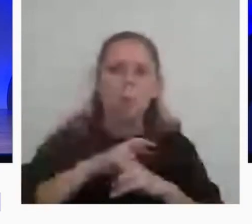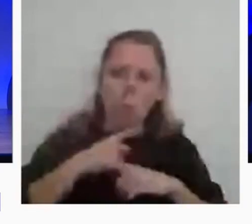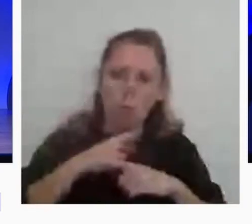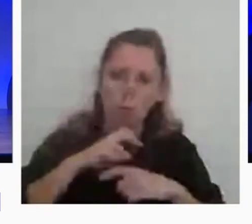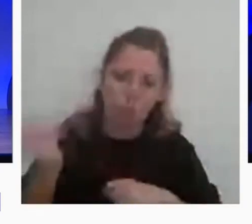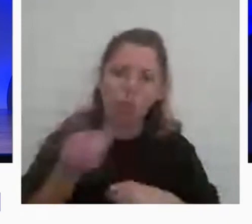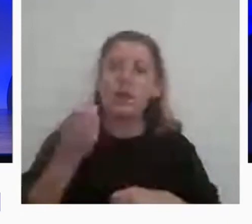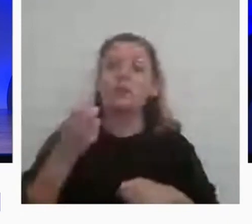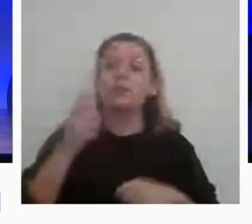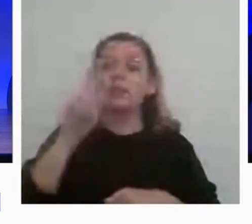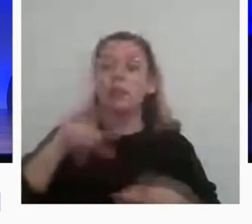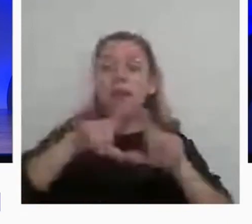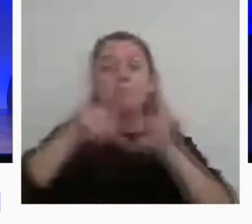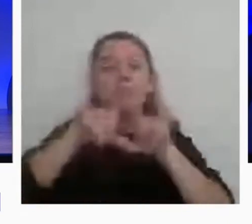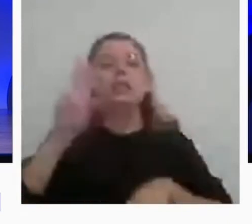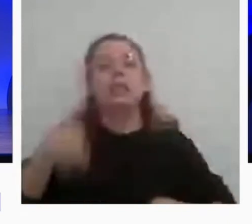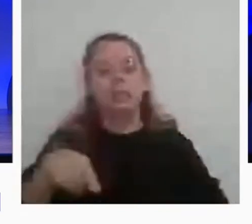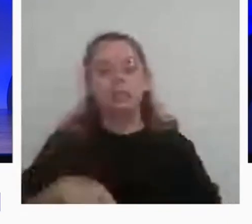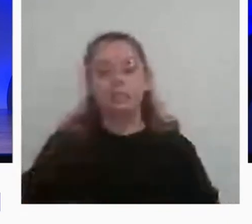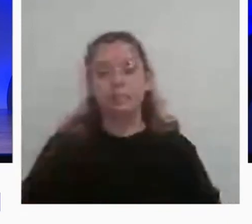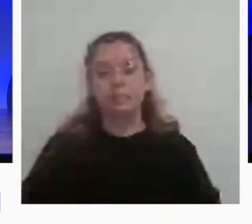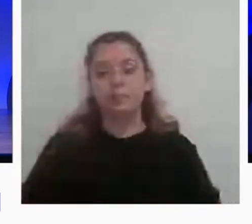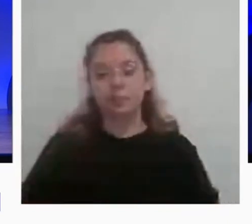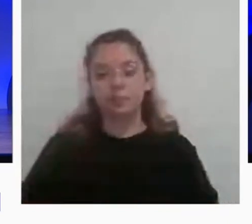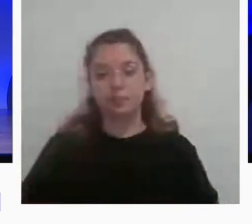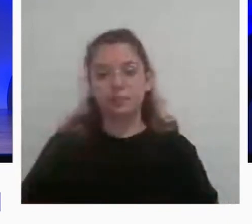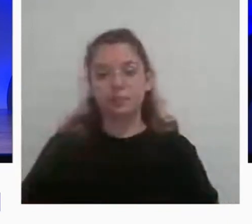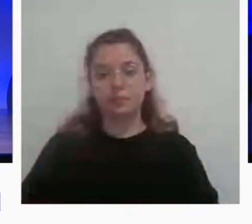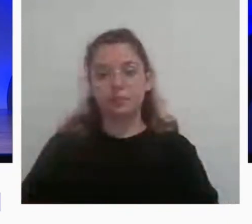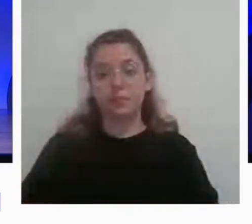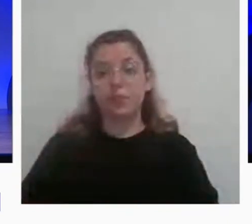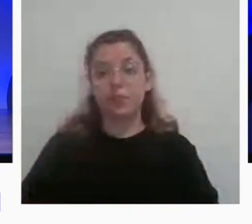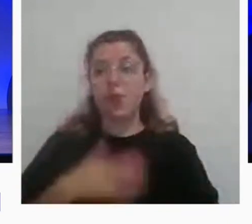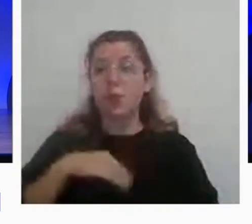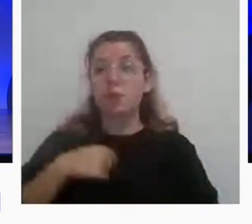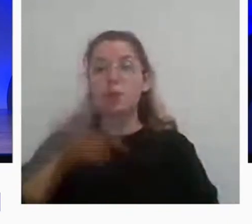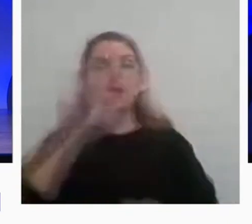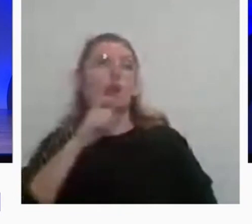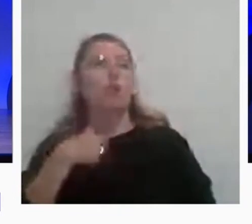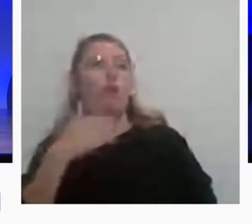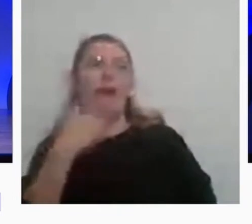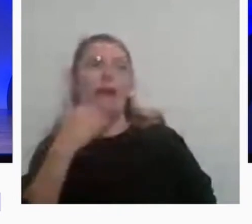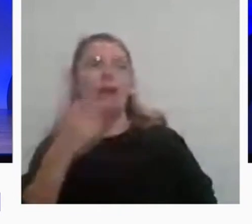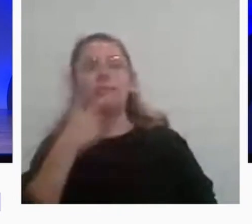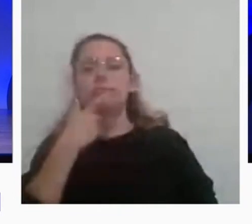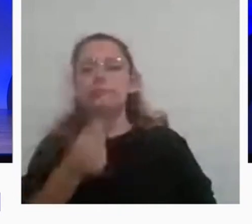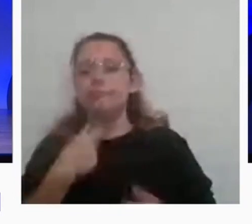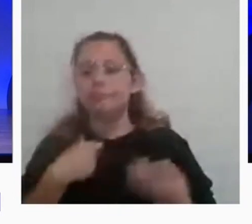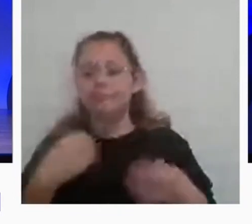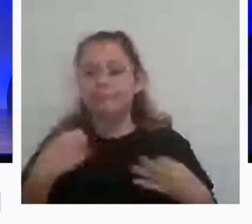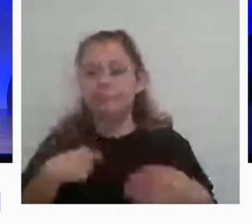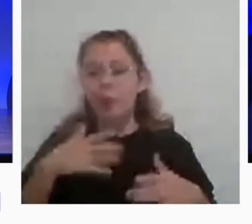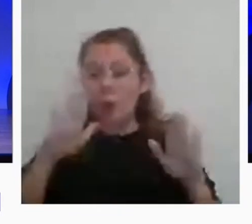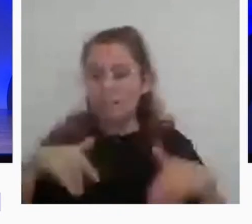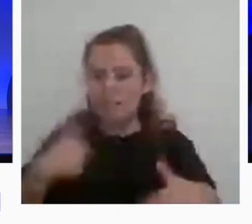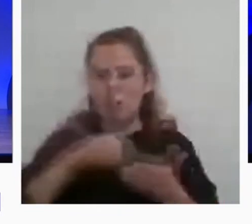una persona que tenga bastante noción digital sea algo más sencillo, pero con todo y con eso genera mucha duda la información que está recibiendo. Bueno,